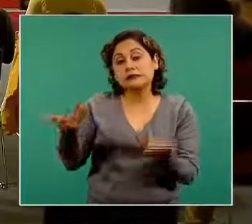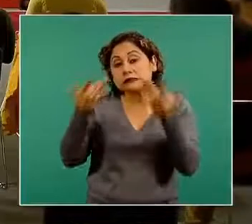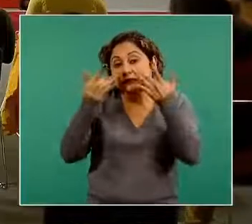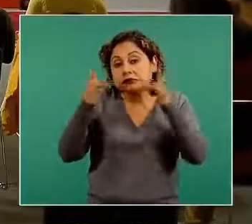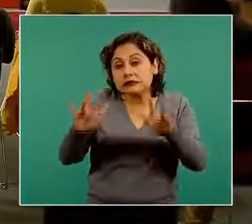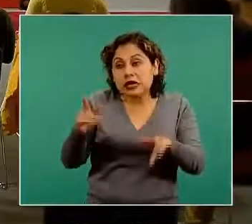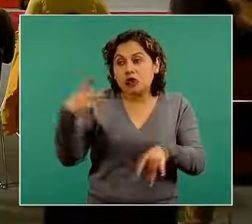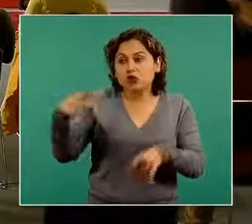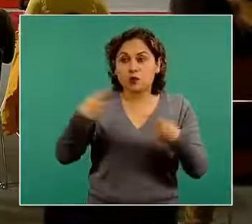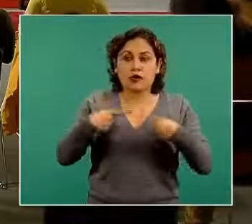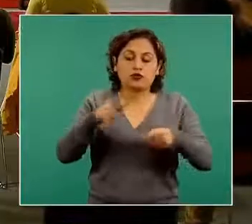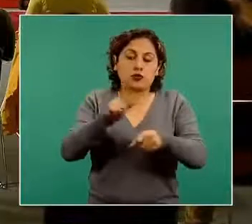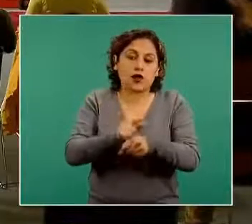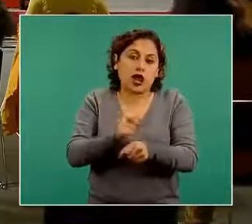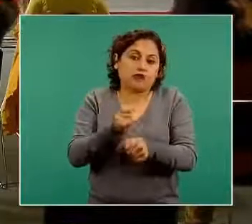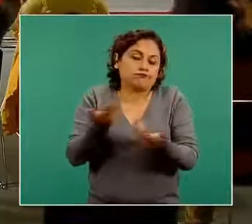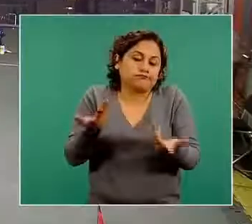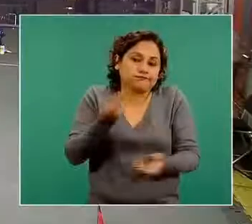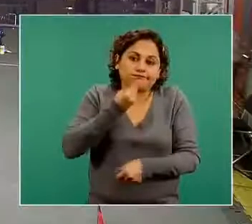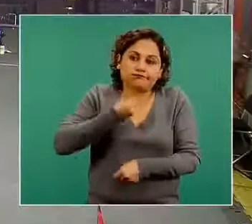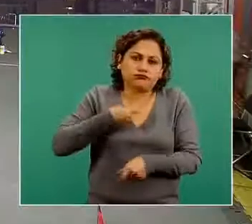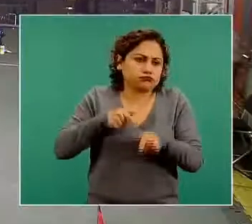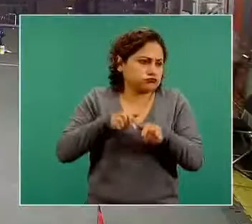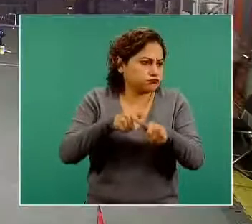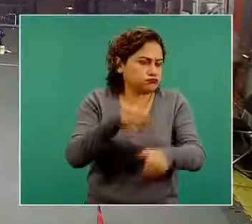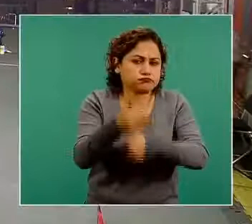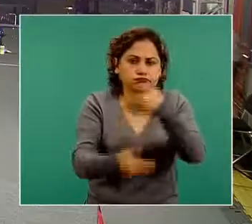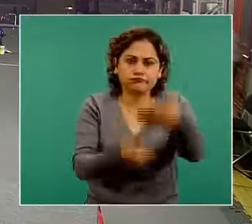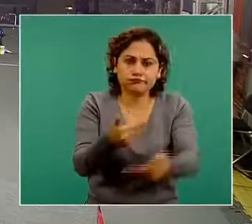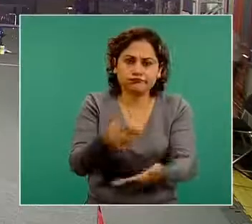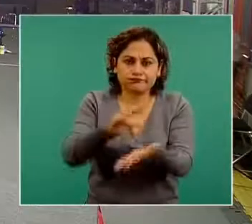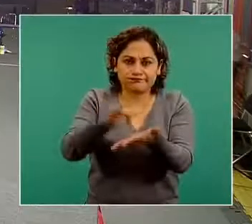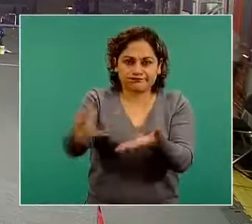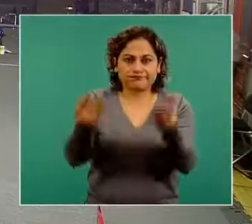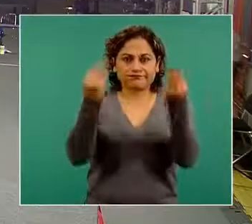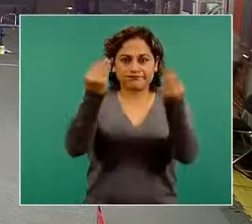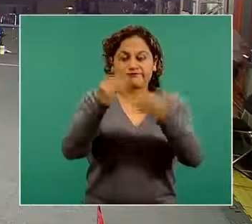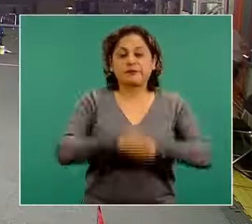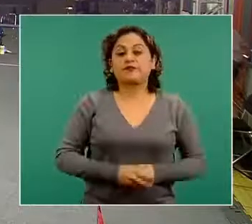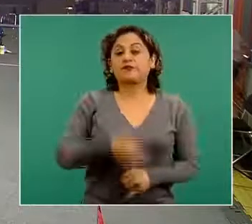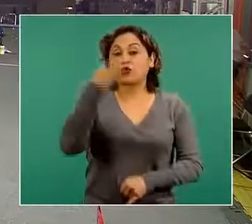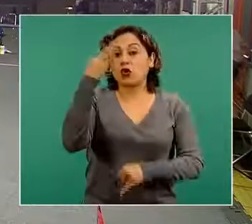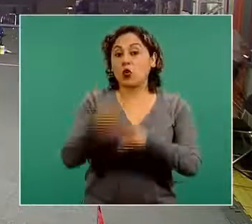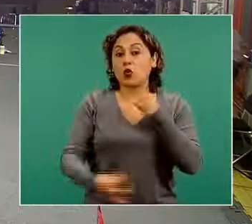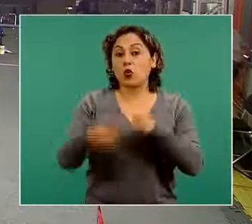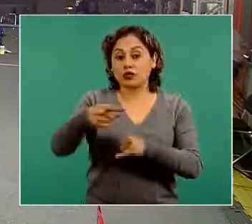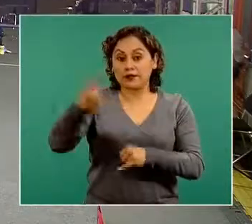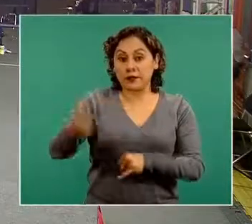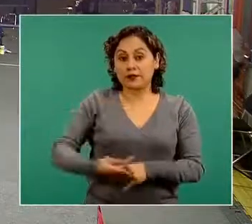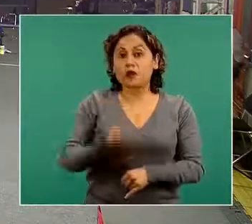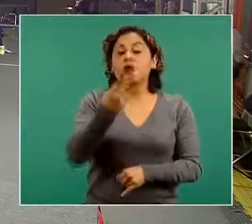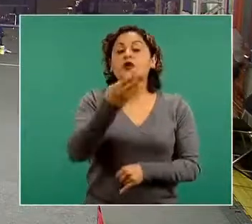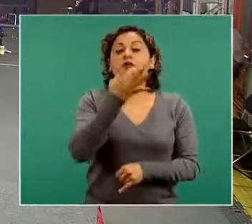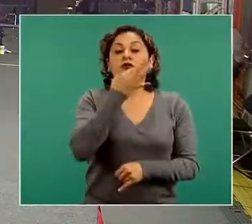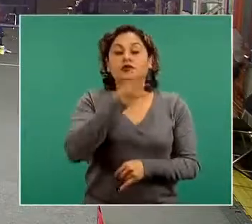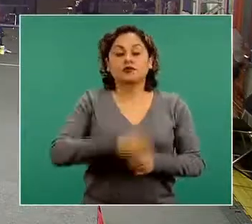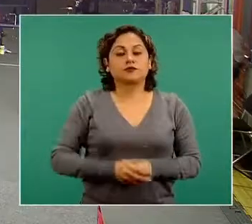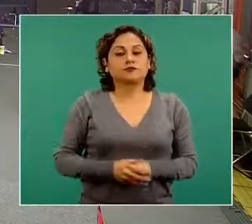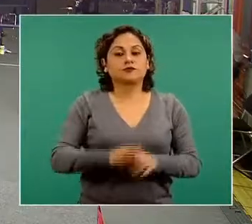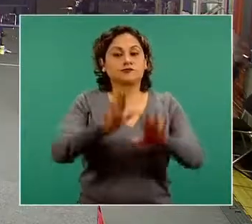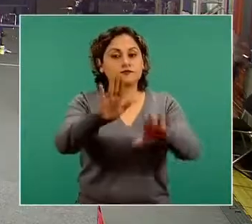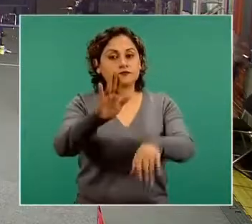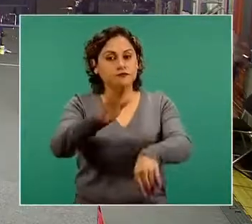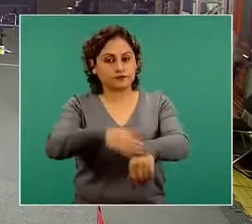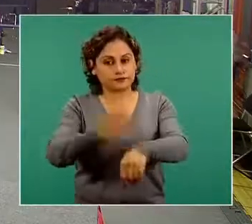merma, ¿no? Muchas gracias. Por favor, la última pregunta, nos quedan 2 minutos. Doctor, rápidamente, ¿cuál